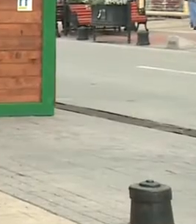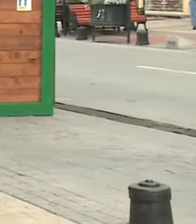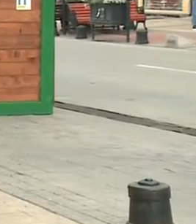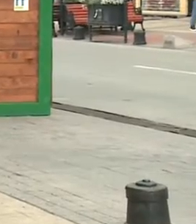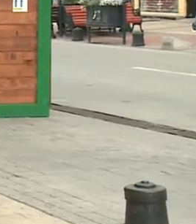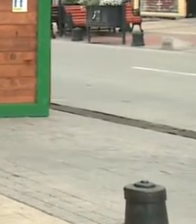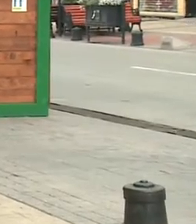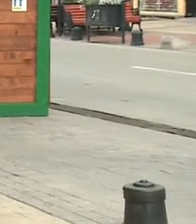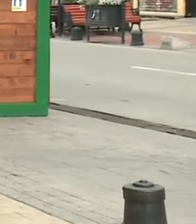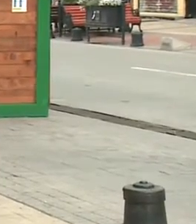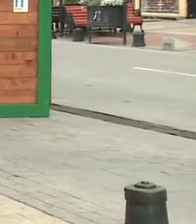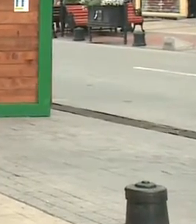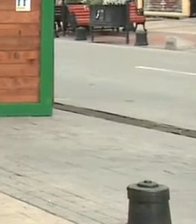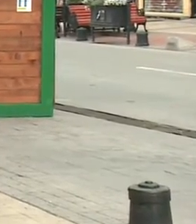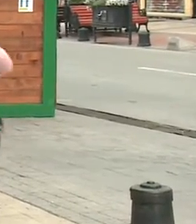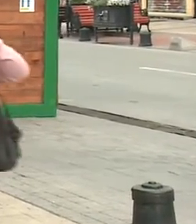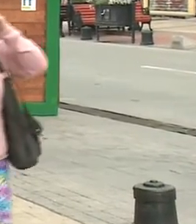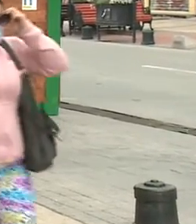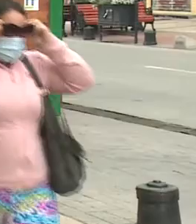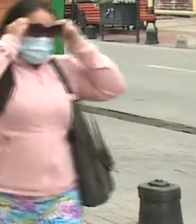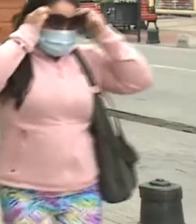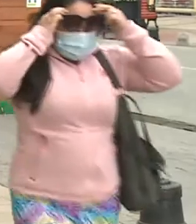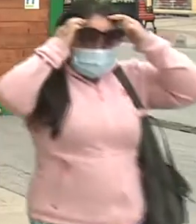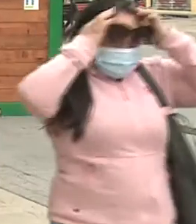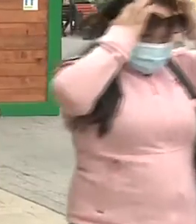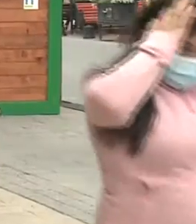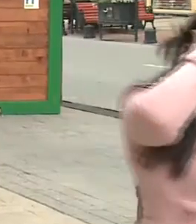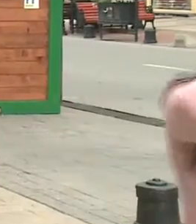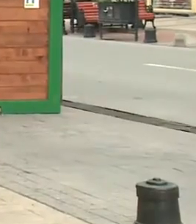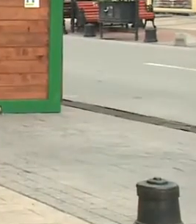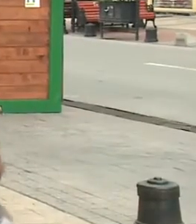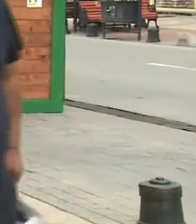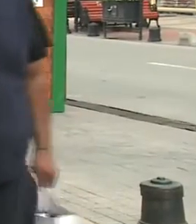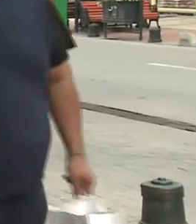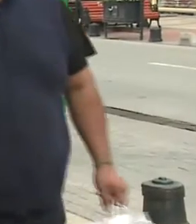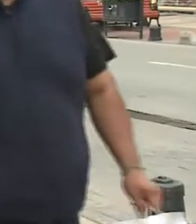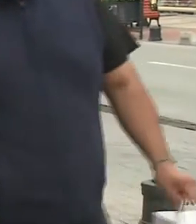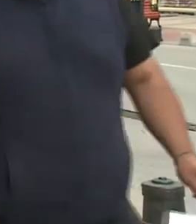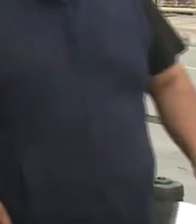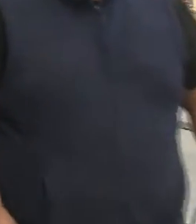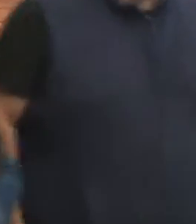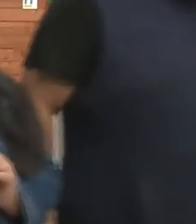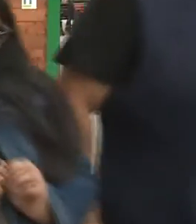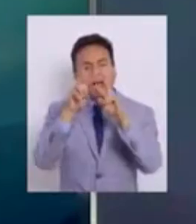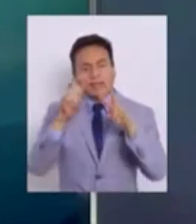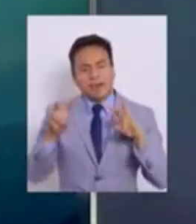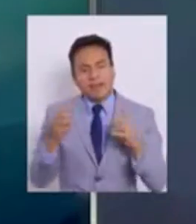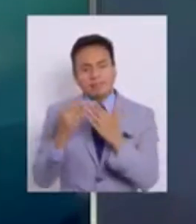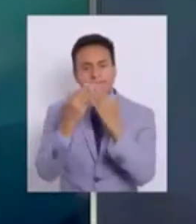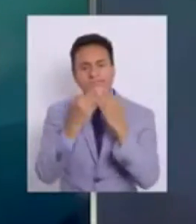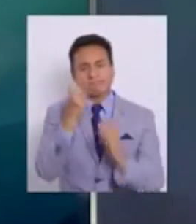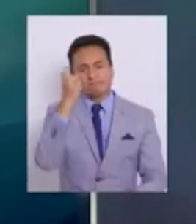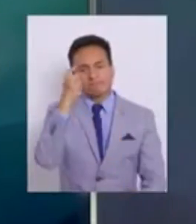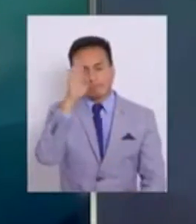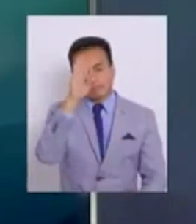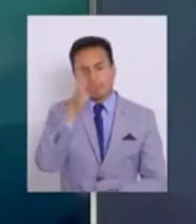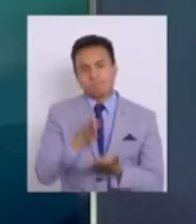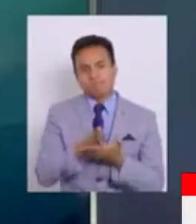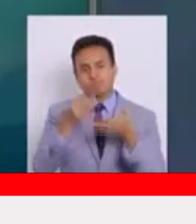hospitalaria y de contagios que se está evidenciando en el norte del país principalmente en la región metropolitana hemos decidido